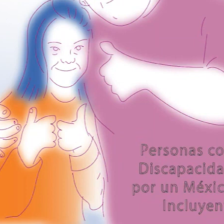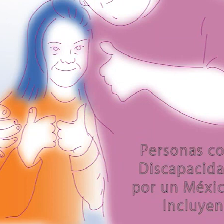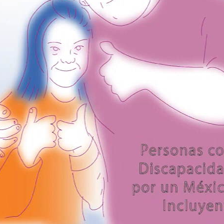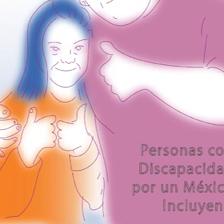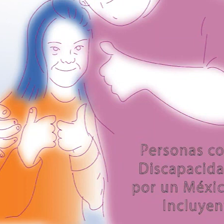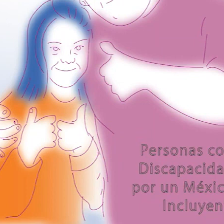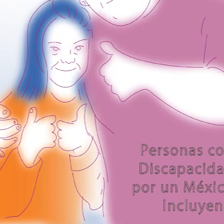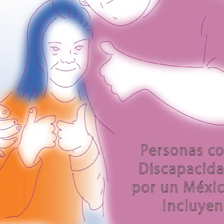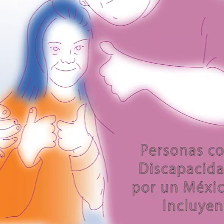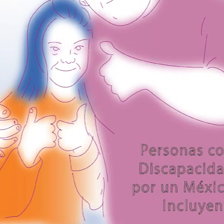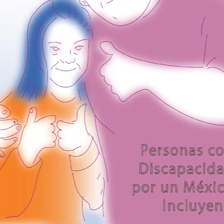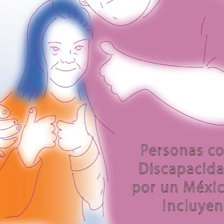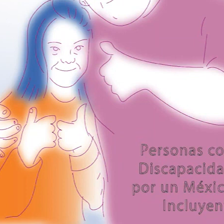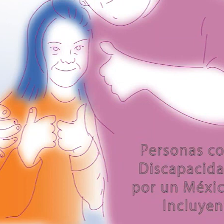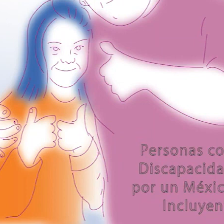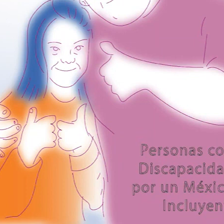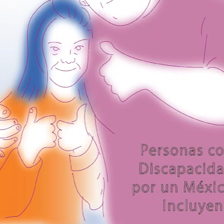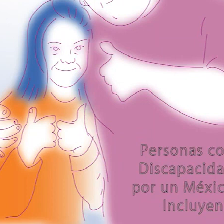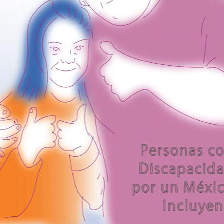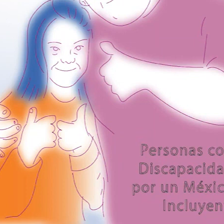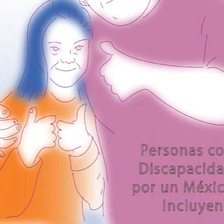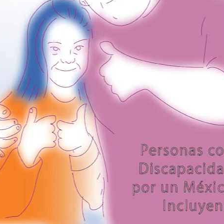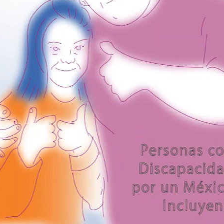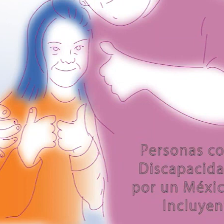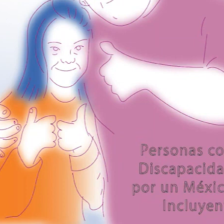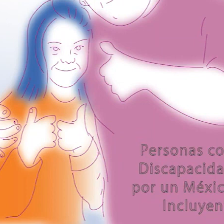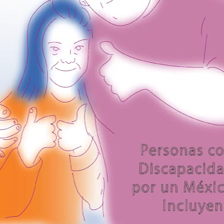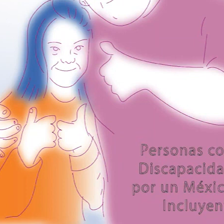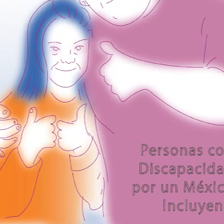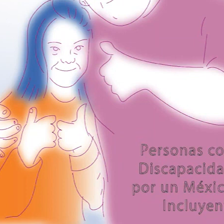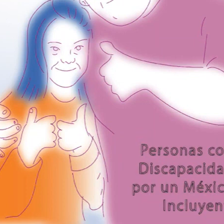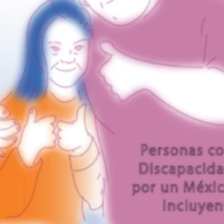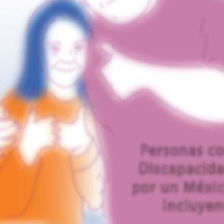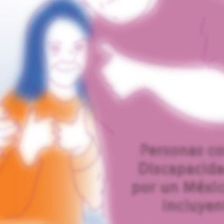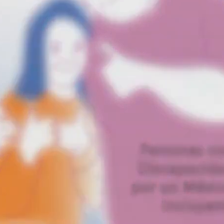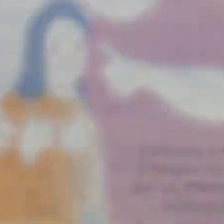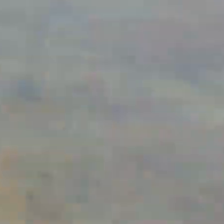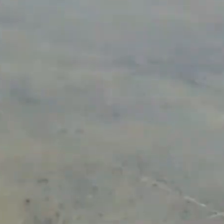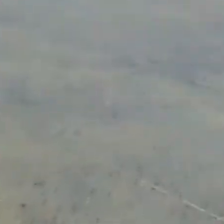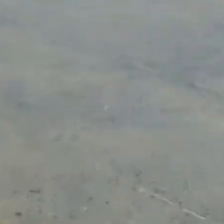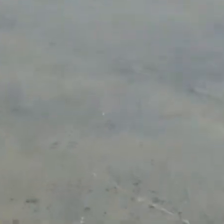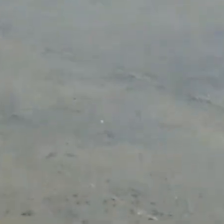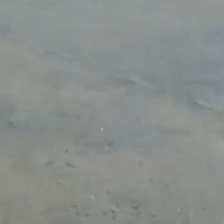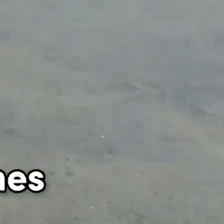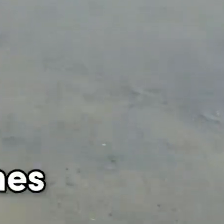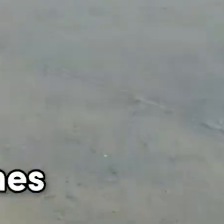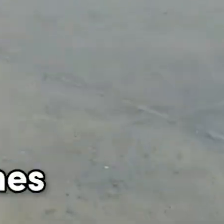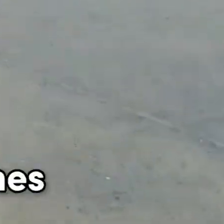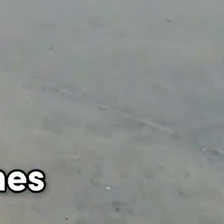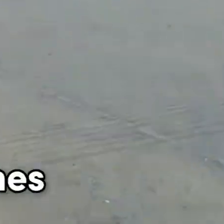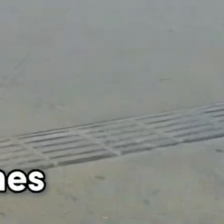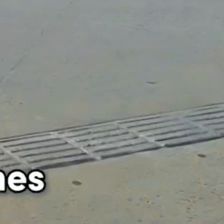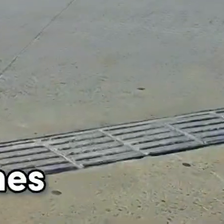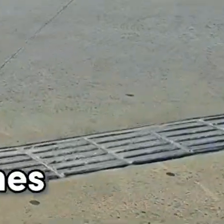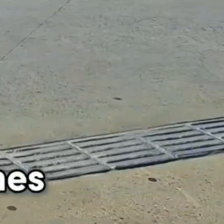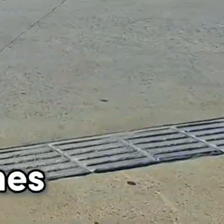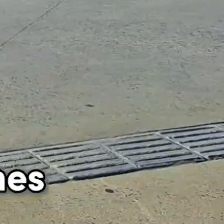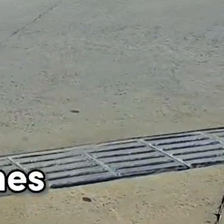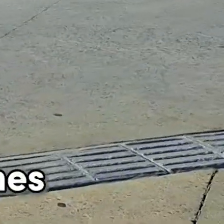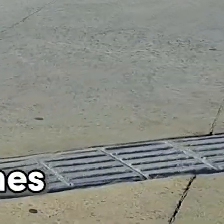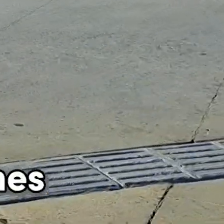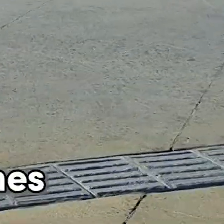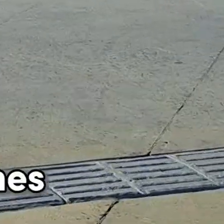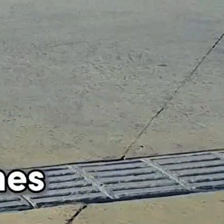Si se llevará a cabo el cuarto Foro Nacional